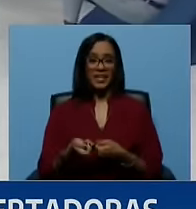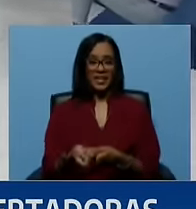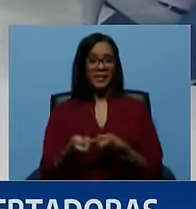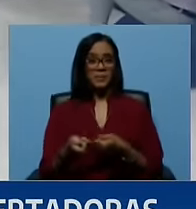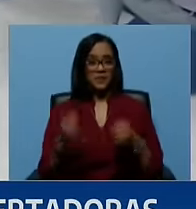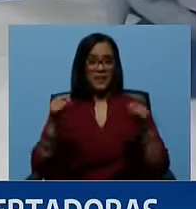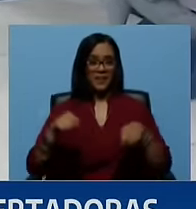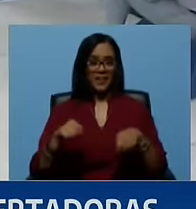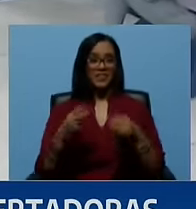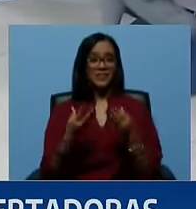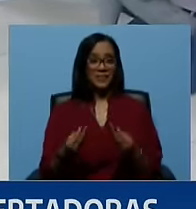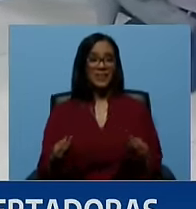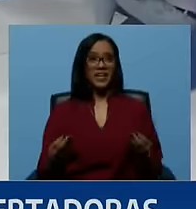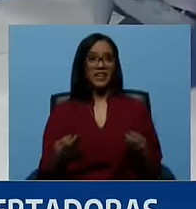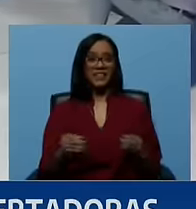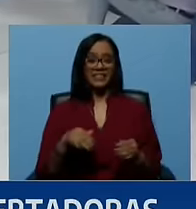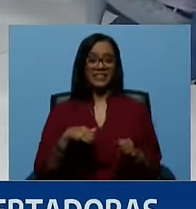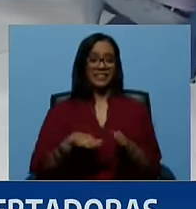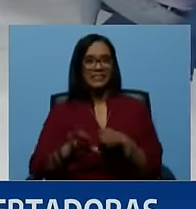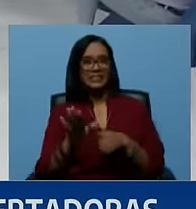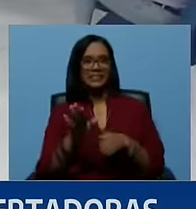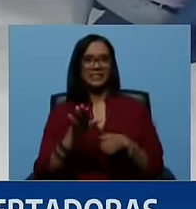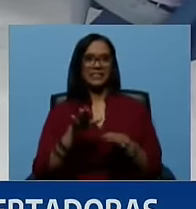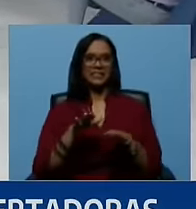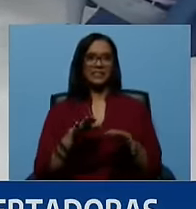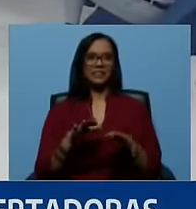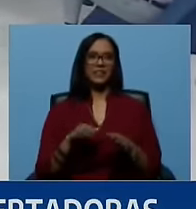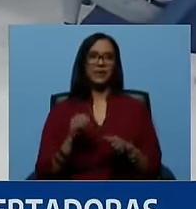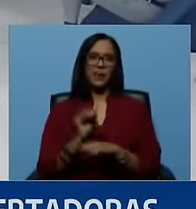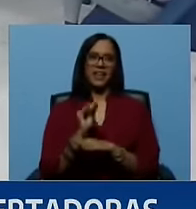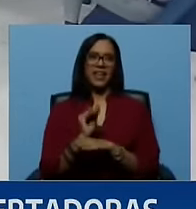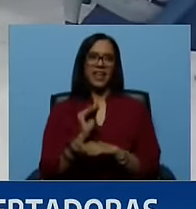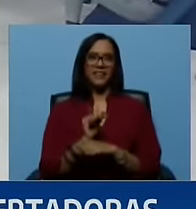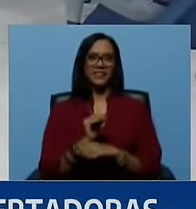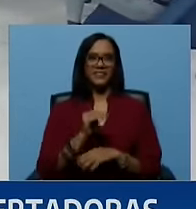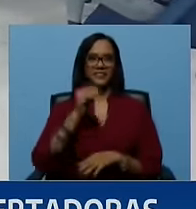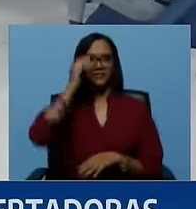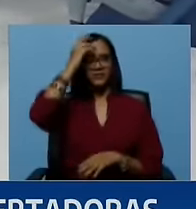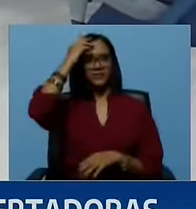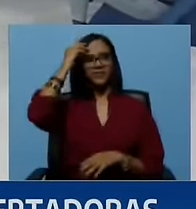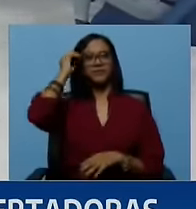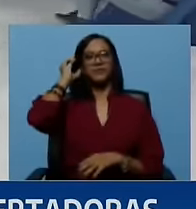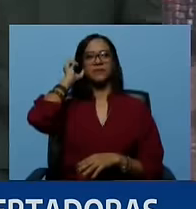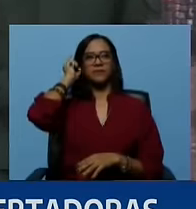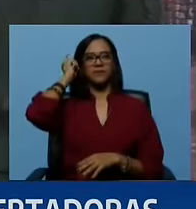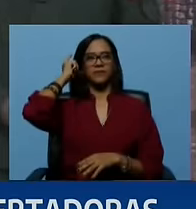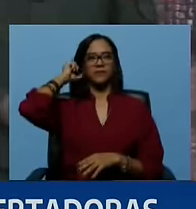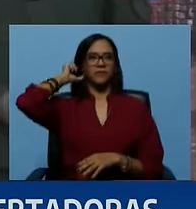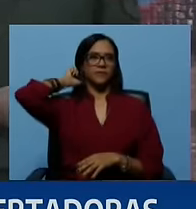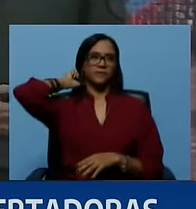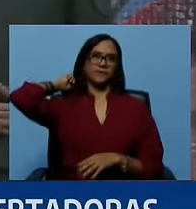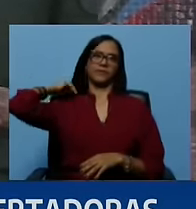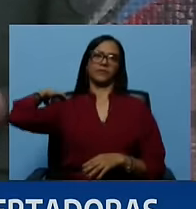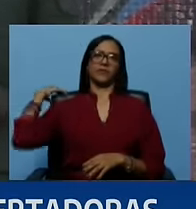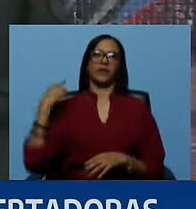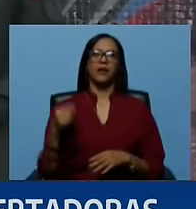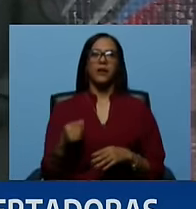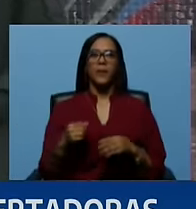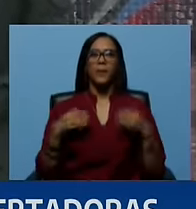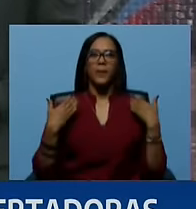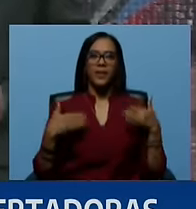Esto está resbaloso muy contento profesor